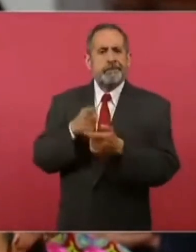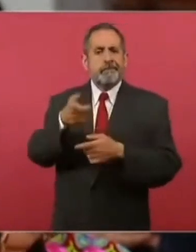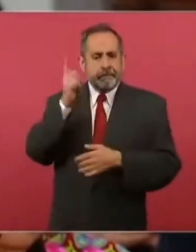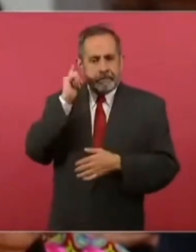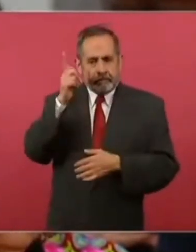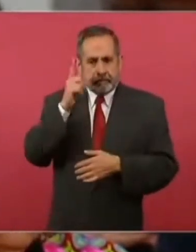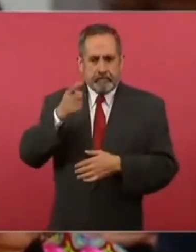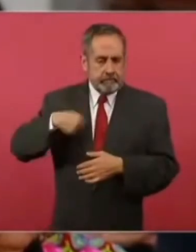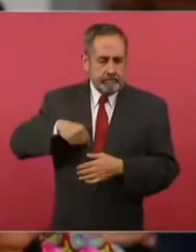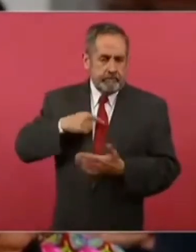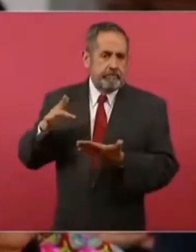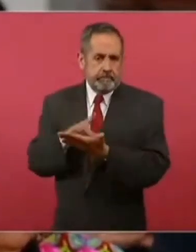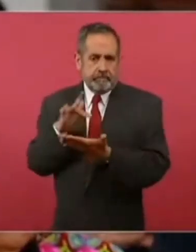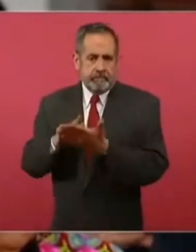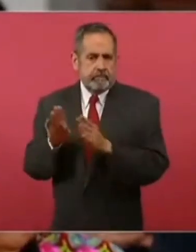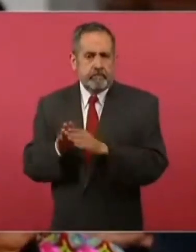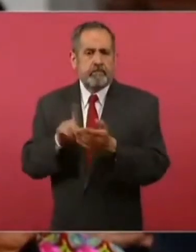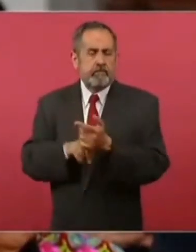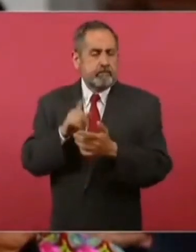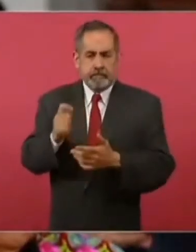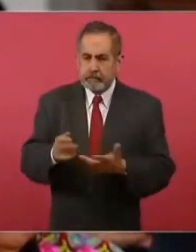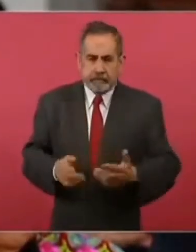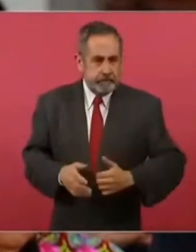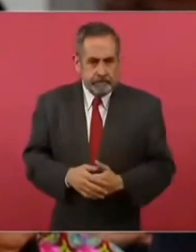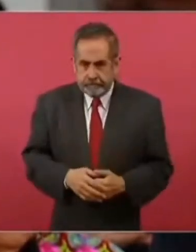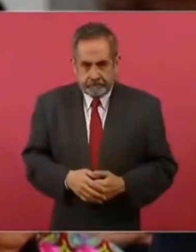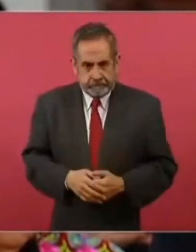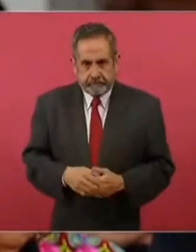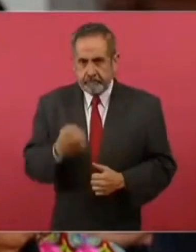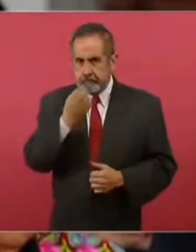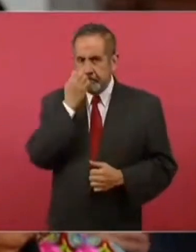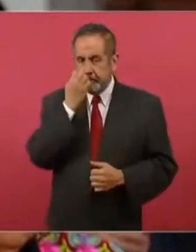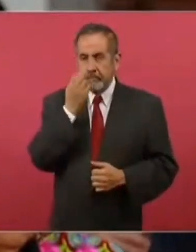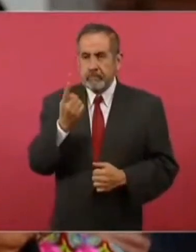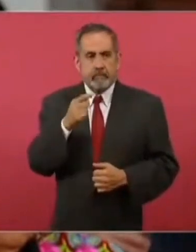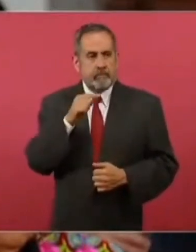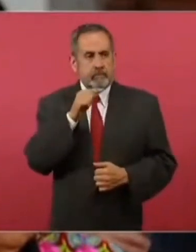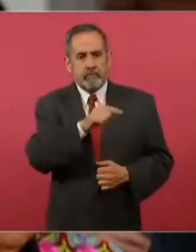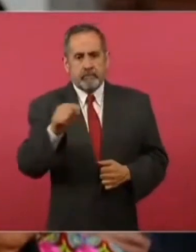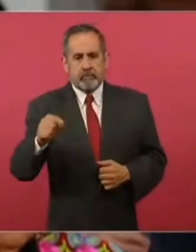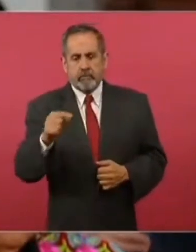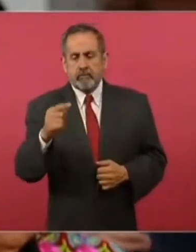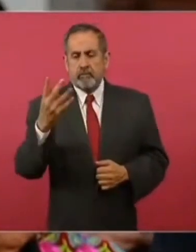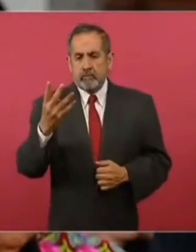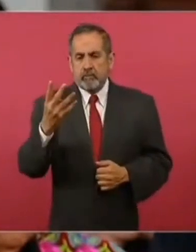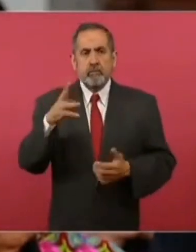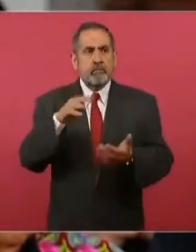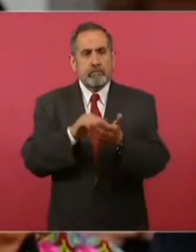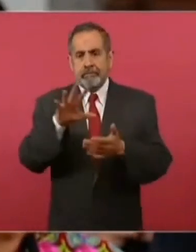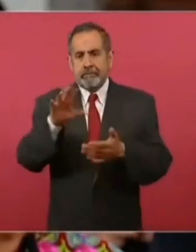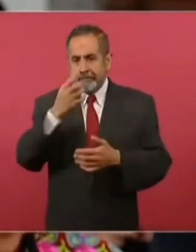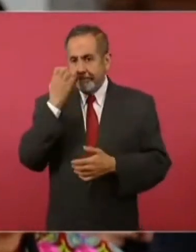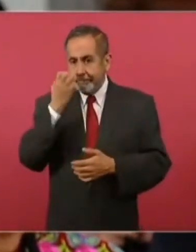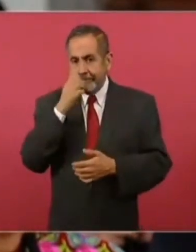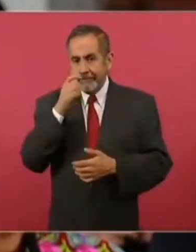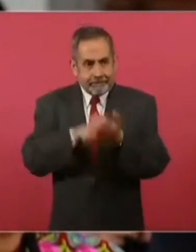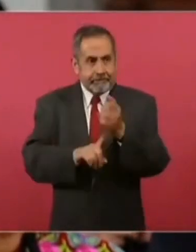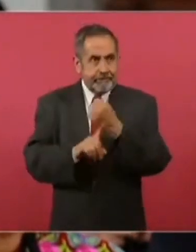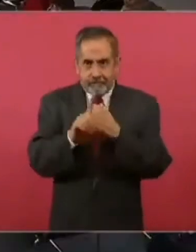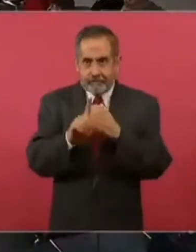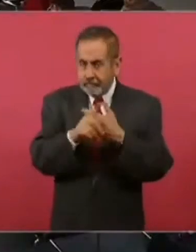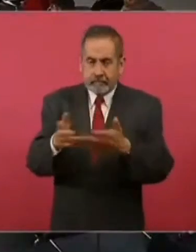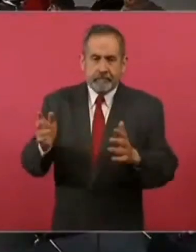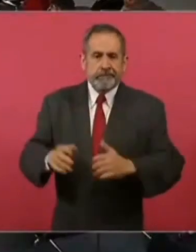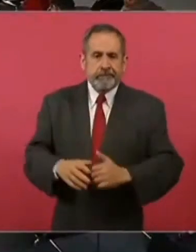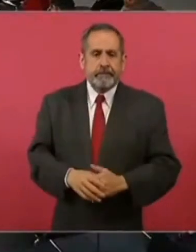ojalá nos puedan apoyar ahí con la SEP, porque no es una escuela, son cuánto, mínimo se van a venir 4.500 escuelas con esta